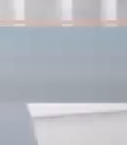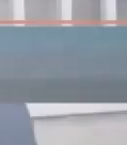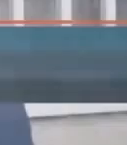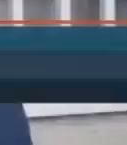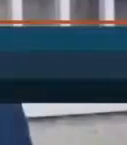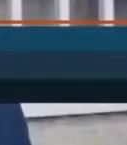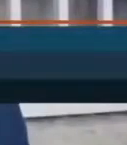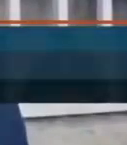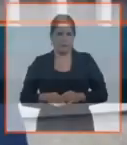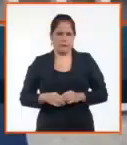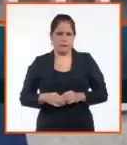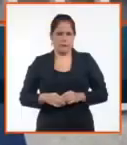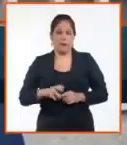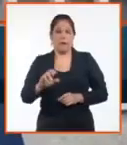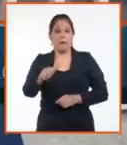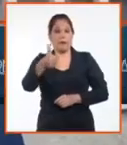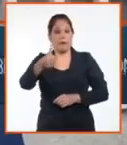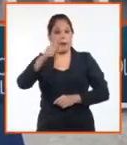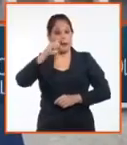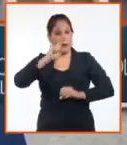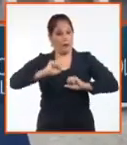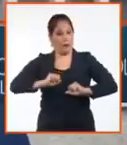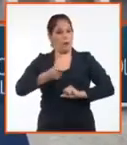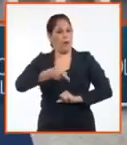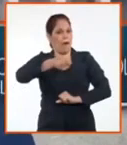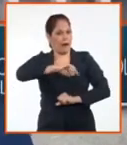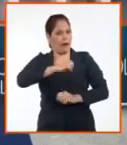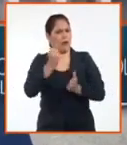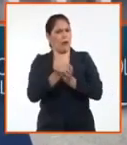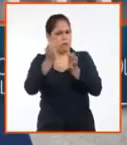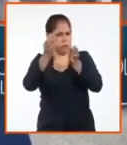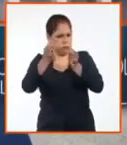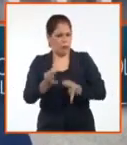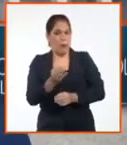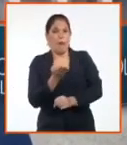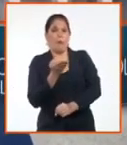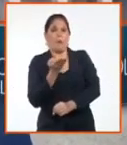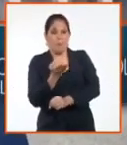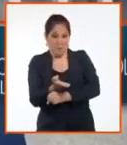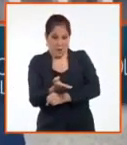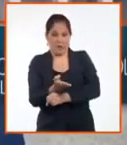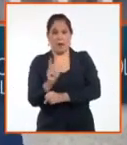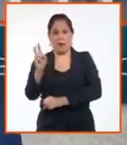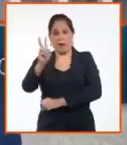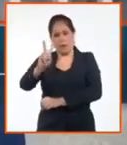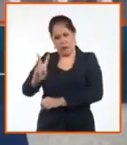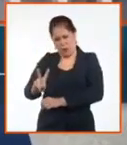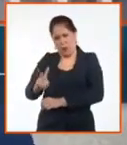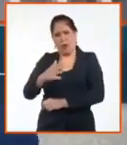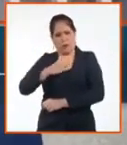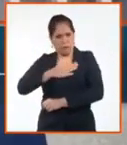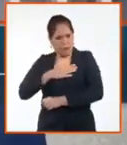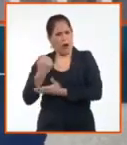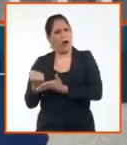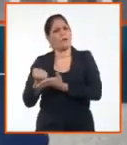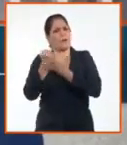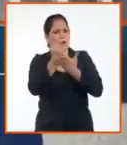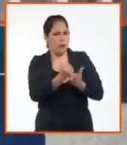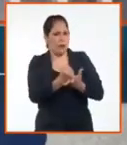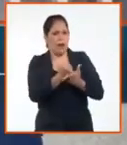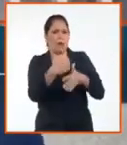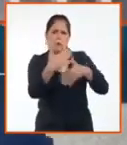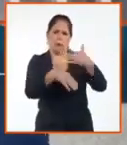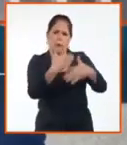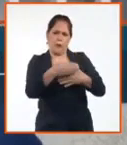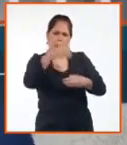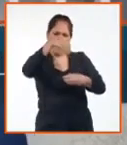el presidente nicolás maduro ayer confirmó esta solicitud que hiciera el presente petro que venezuela acompañe los diálogos